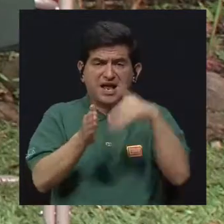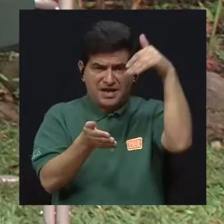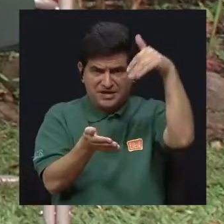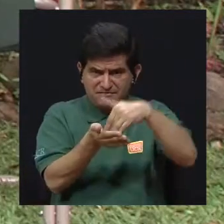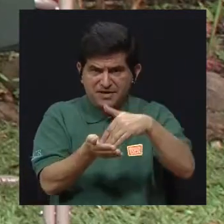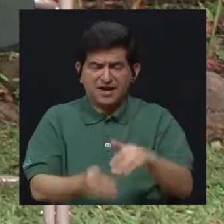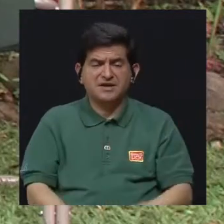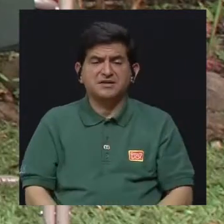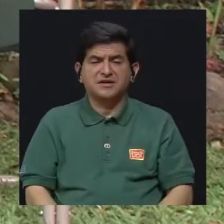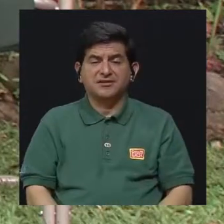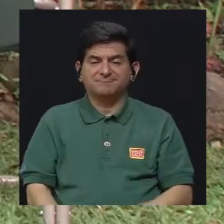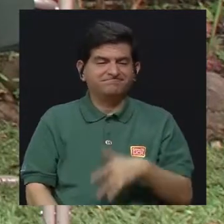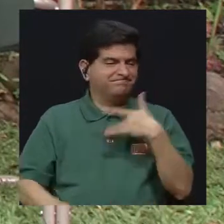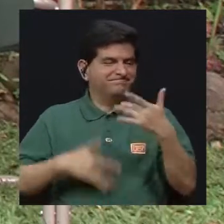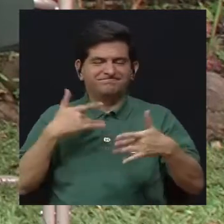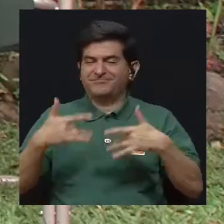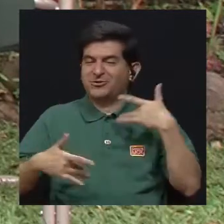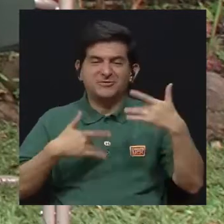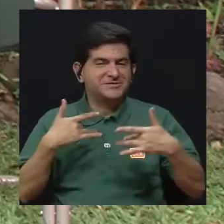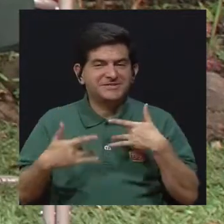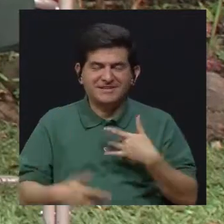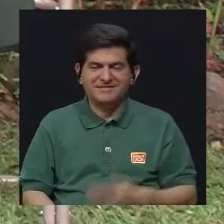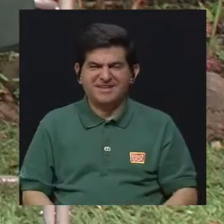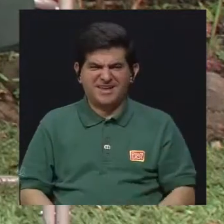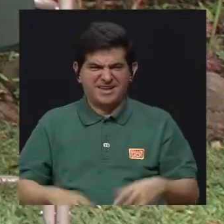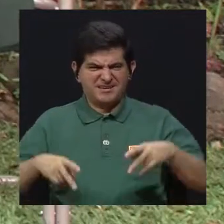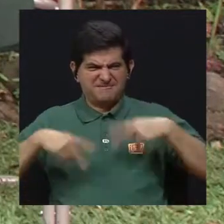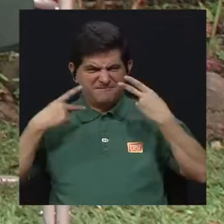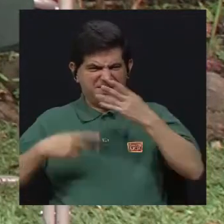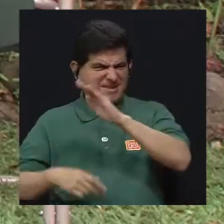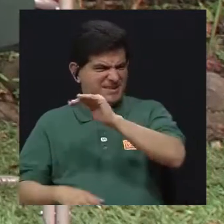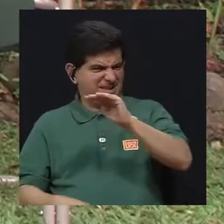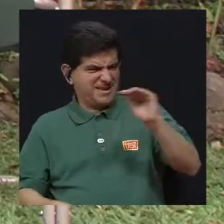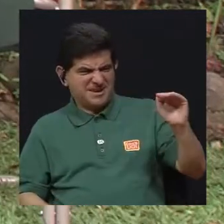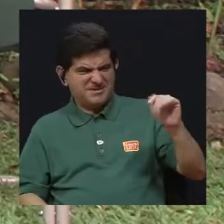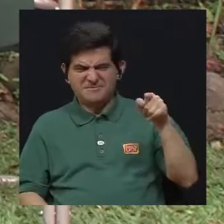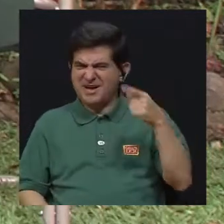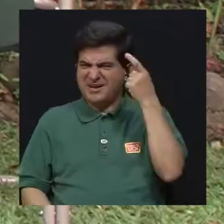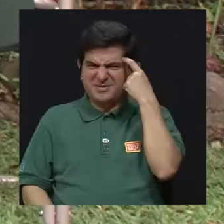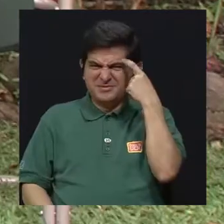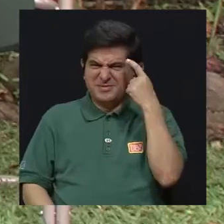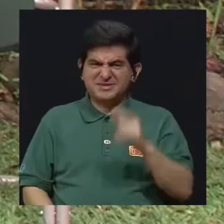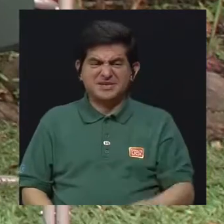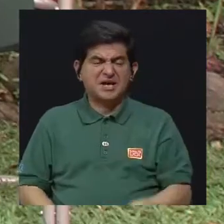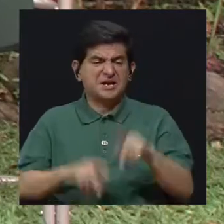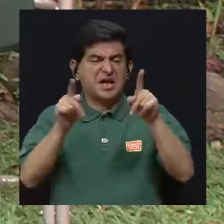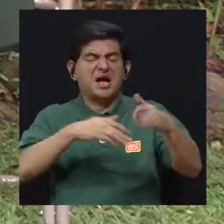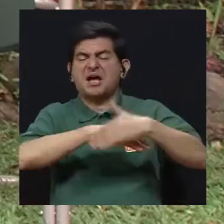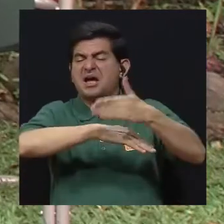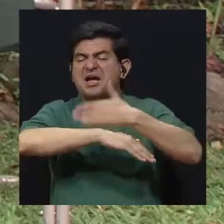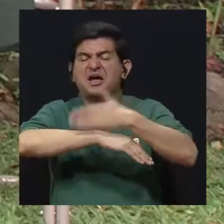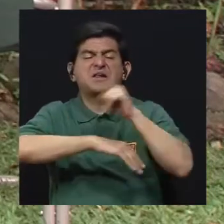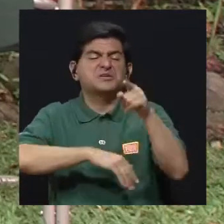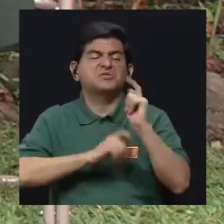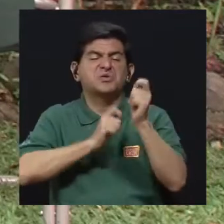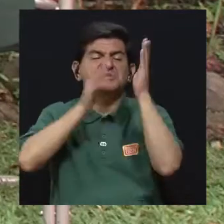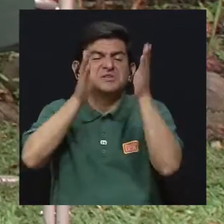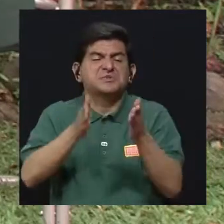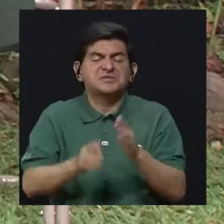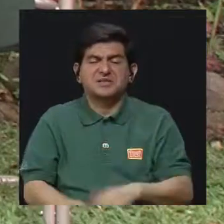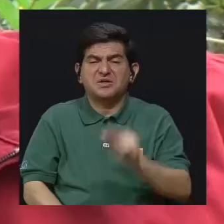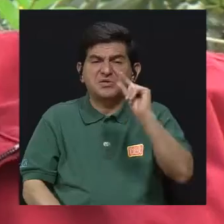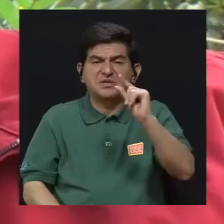Central, no reconocemos como que una vida hacia el océano, ¿verdad? Eso lo consideramos que es de la gente de las costas, de los